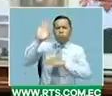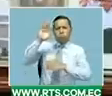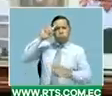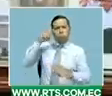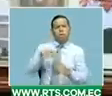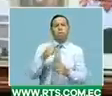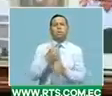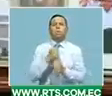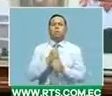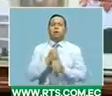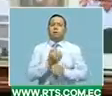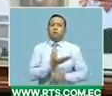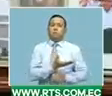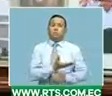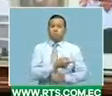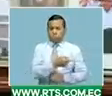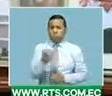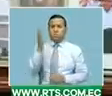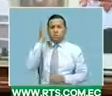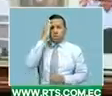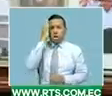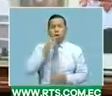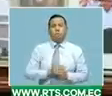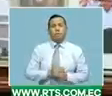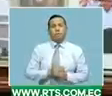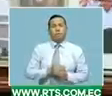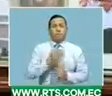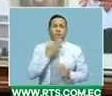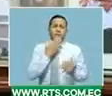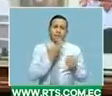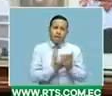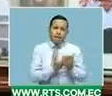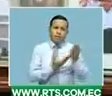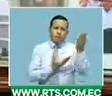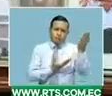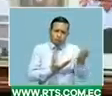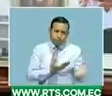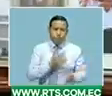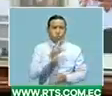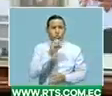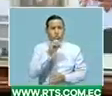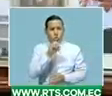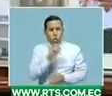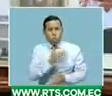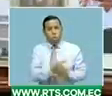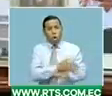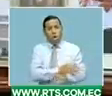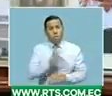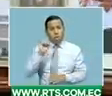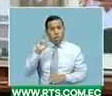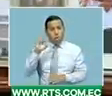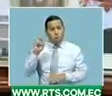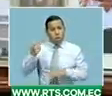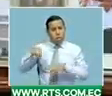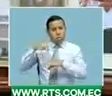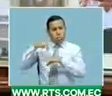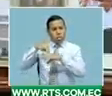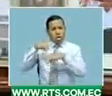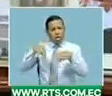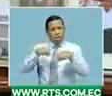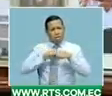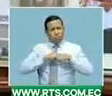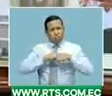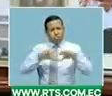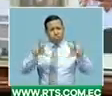saben. Gracias a ti, María Paula, por haber enfrentado desde el COE Nacional la crisis de salud más grande que hayamos